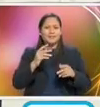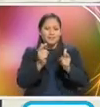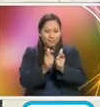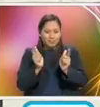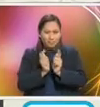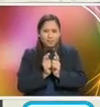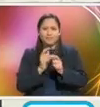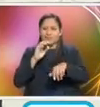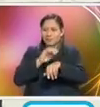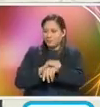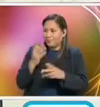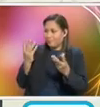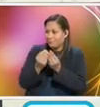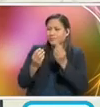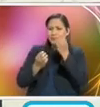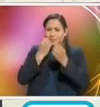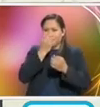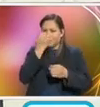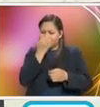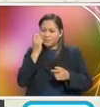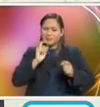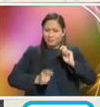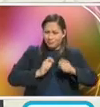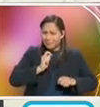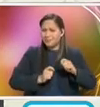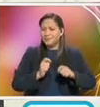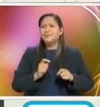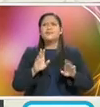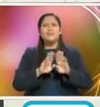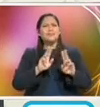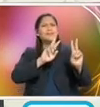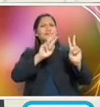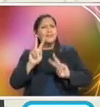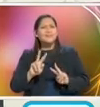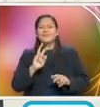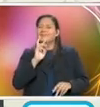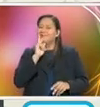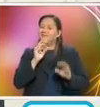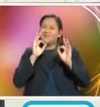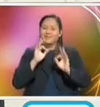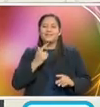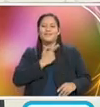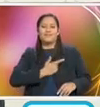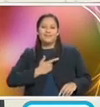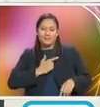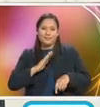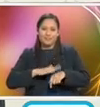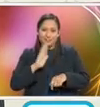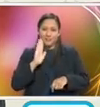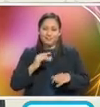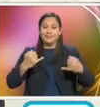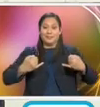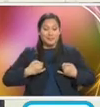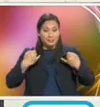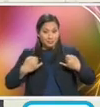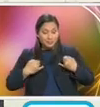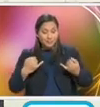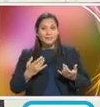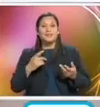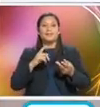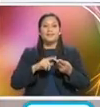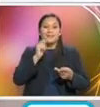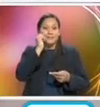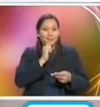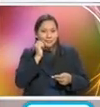con sus amigos de la escuela y terminó. Sí. Entonces, describe cómo esos veranos eran para él los mejores días de su vida, ¿no? La juventud, Sí. el estar